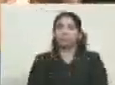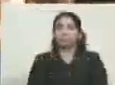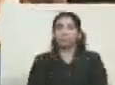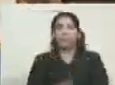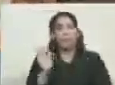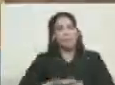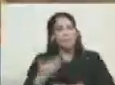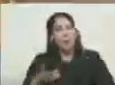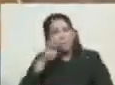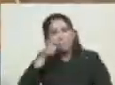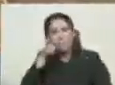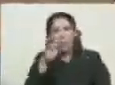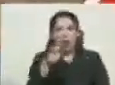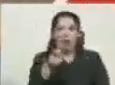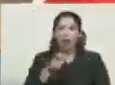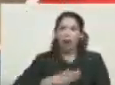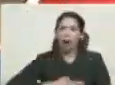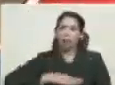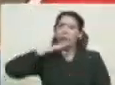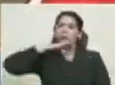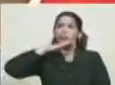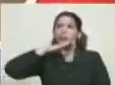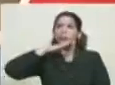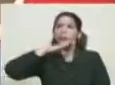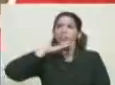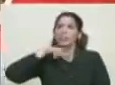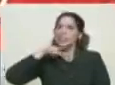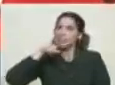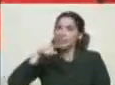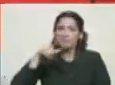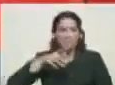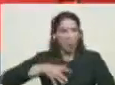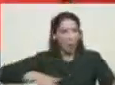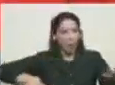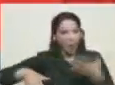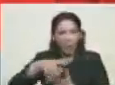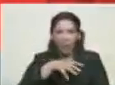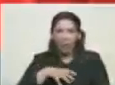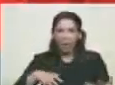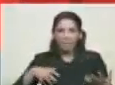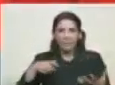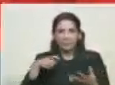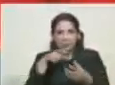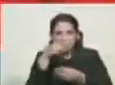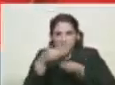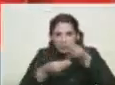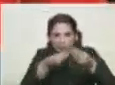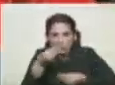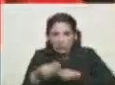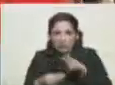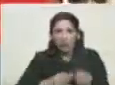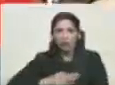Porque este pueblo está hastiado de sus métodos. Este pueblo está hastiado